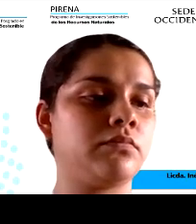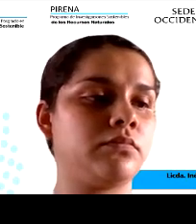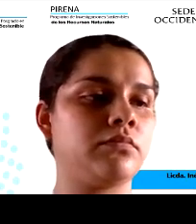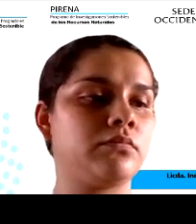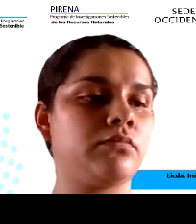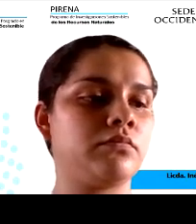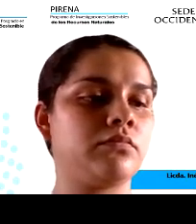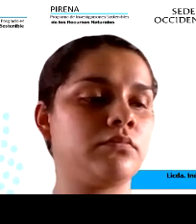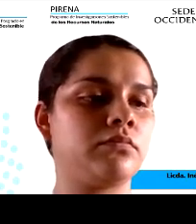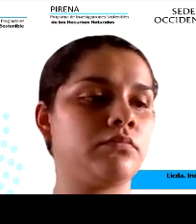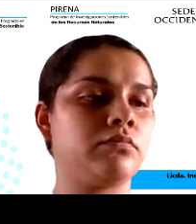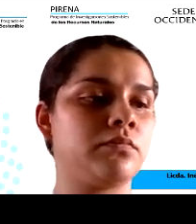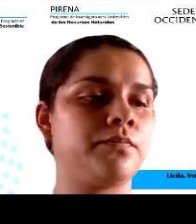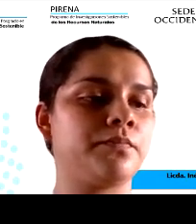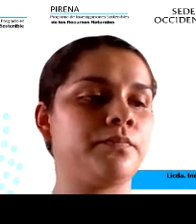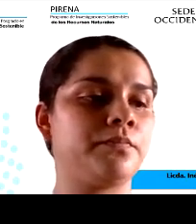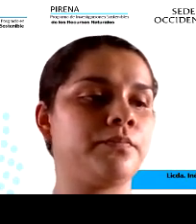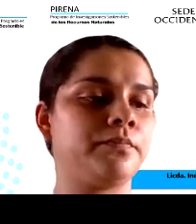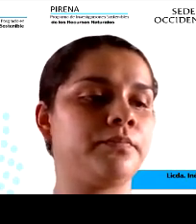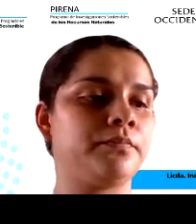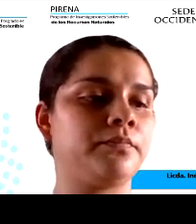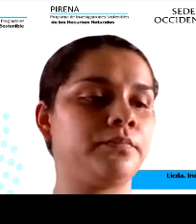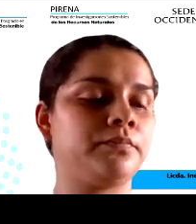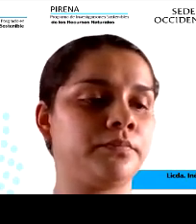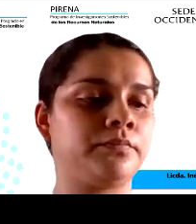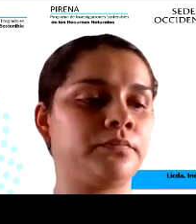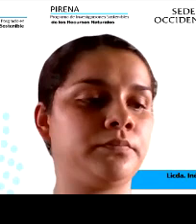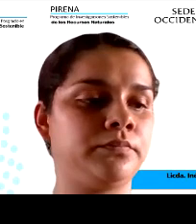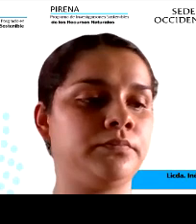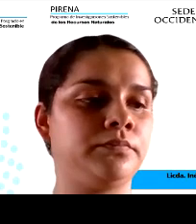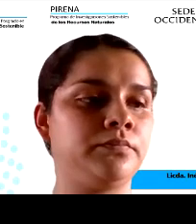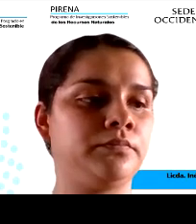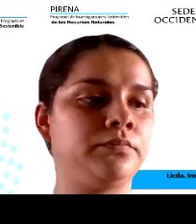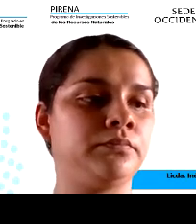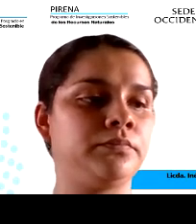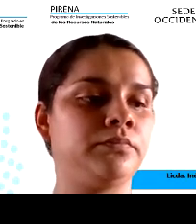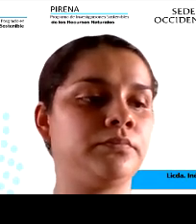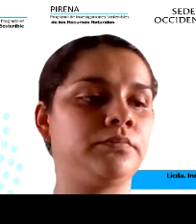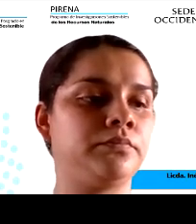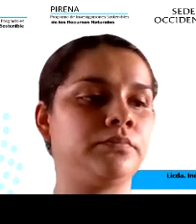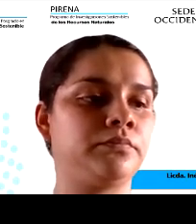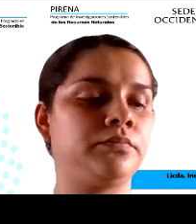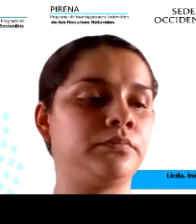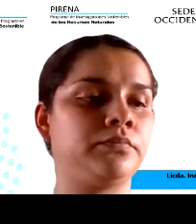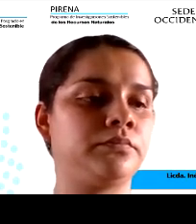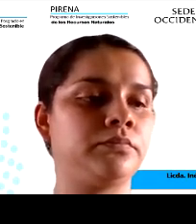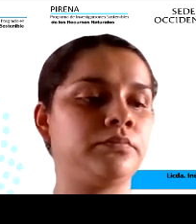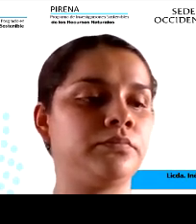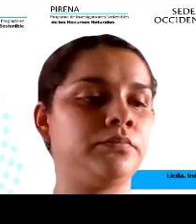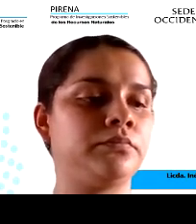bastante increíble, entonces estamos probando otros modelos que también están funcionando muy bien. Y en este,